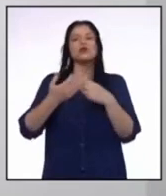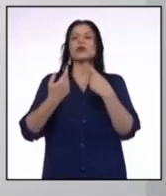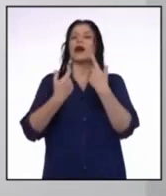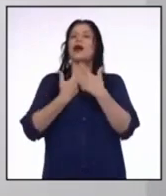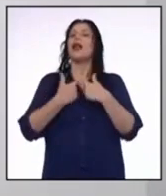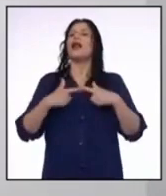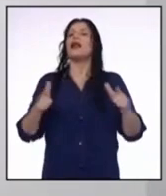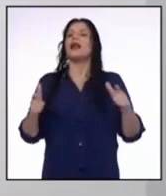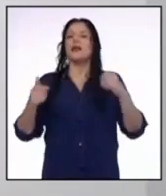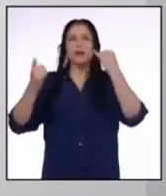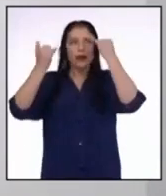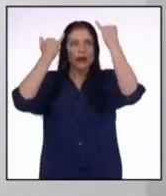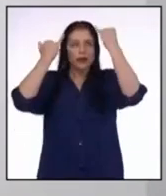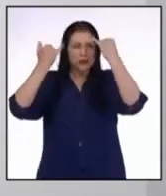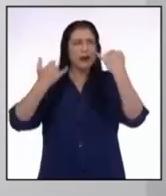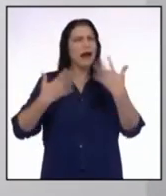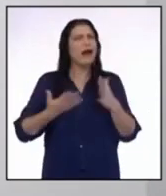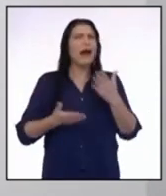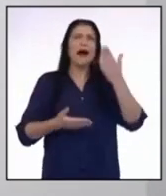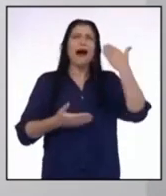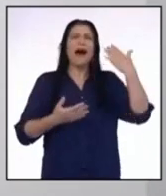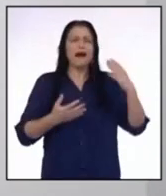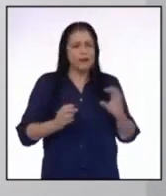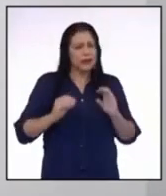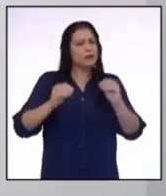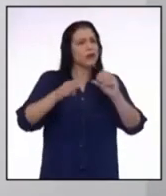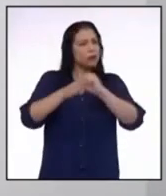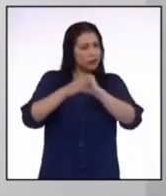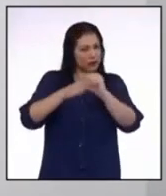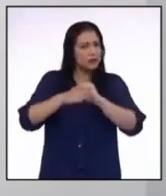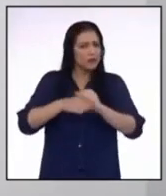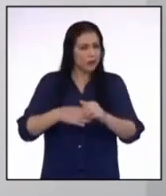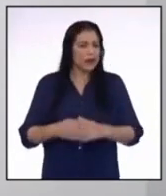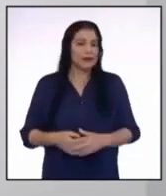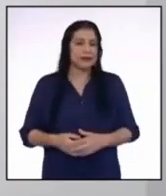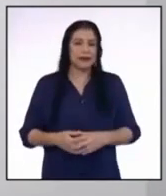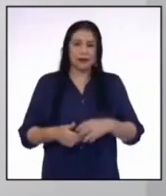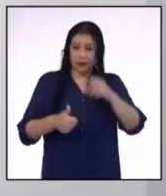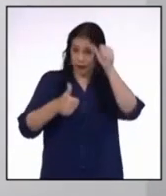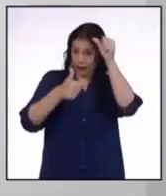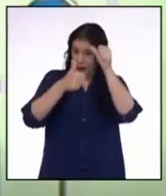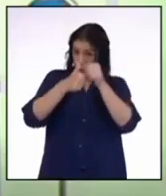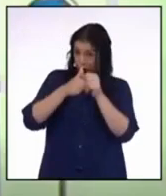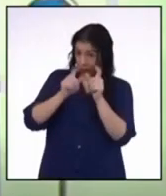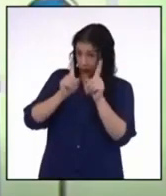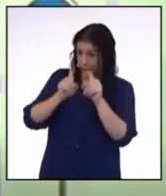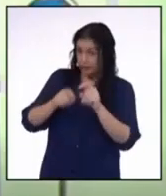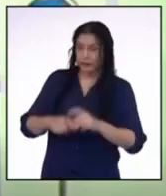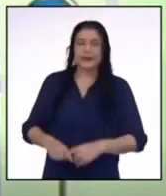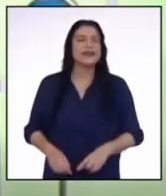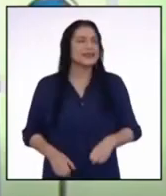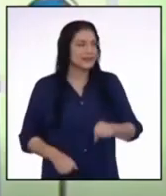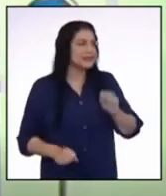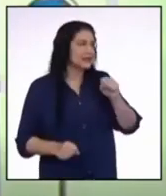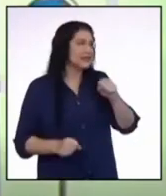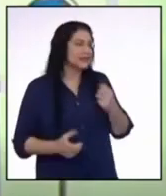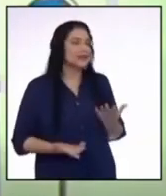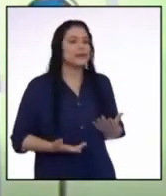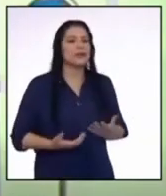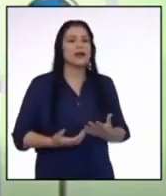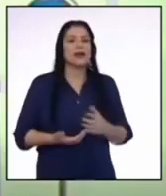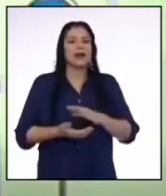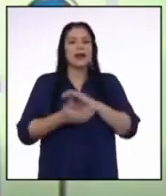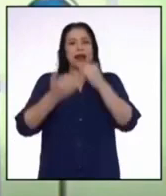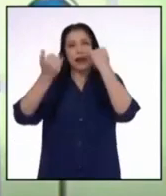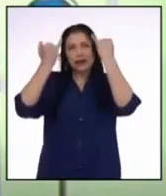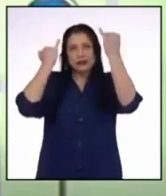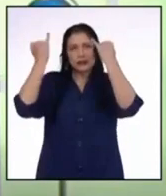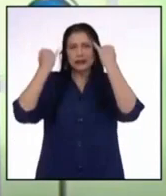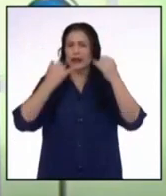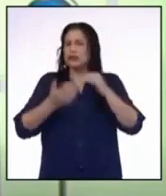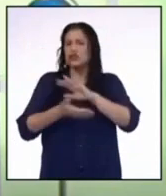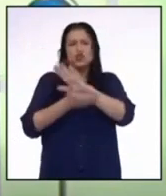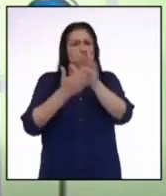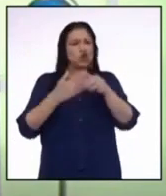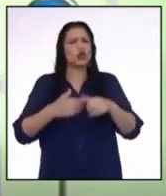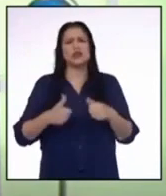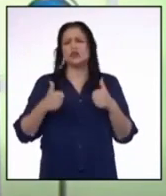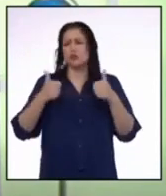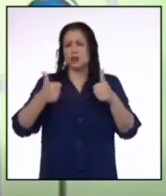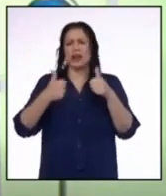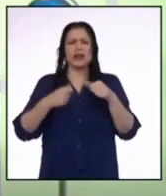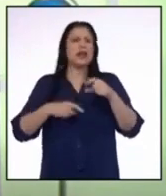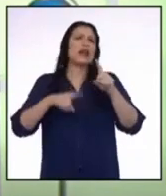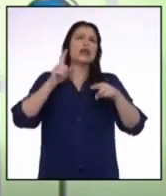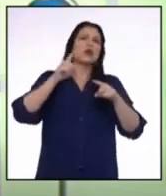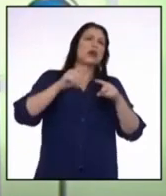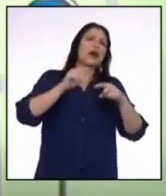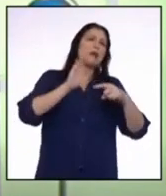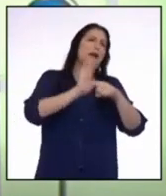libre. Ya la hemos aplicado antes. ¿La recuerdan? Sí, profesora Julia, todas las ideas cuentan. Ninguna es mala o